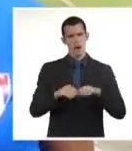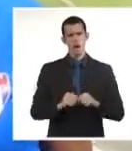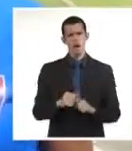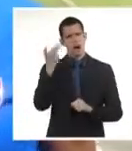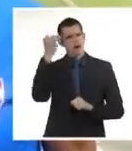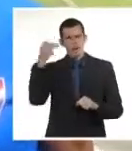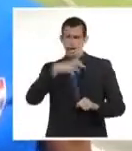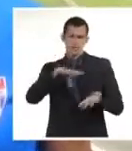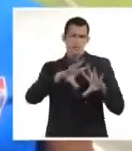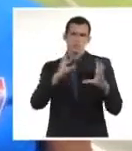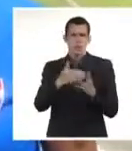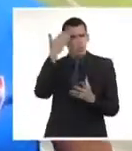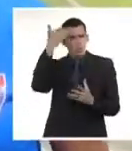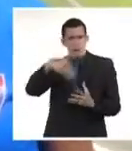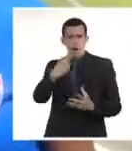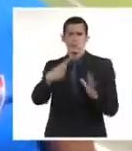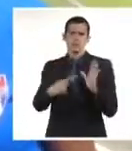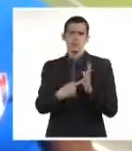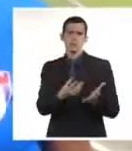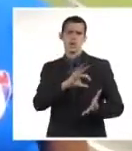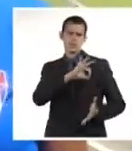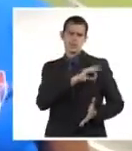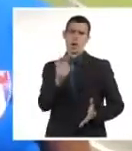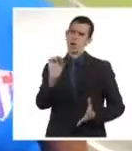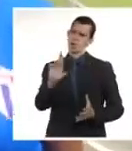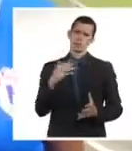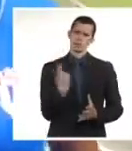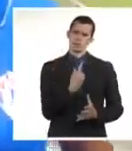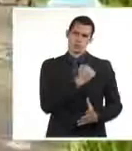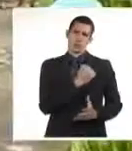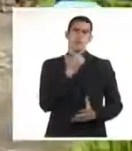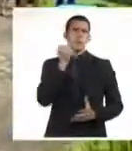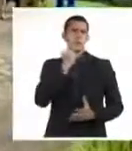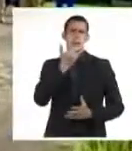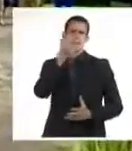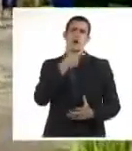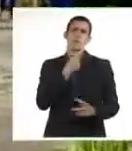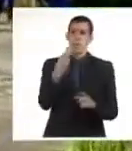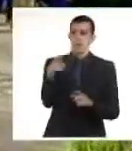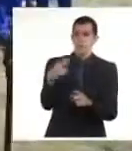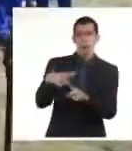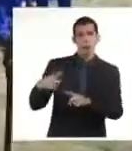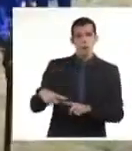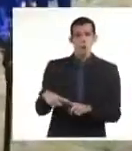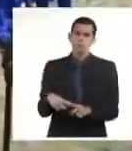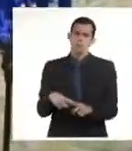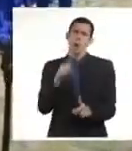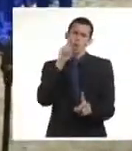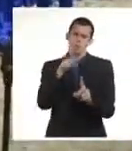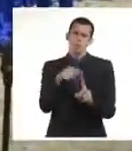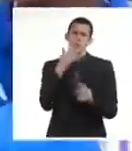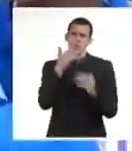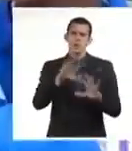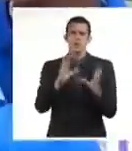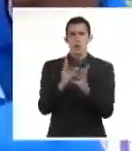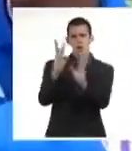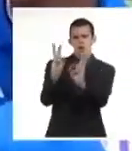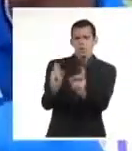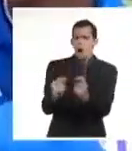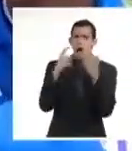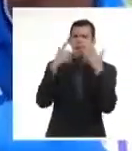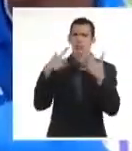hotelero a una medalla de oro es la que más esperamos pero igual siempre un buen resultado cuando me siento súper preparados para obtener